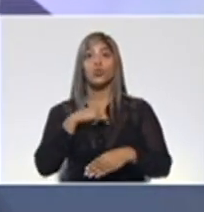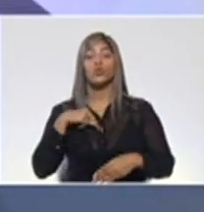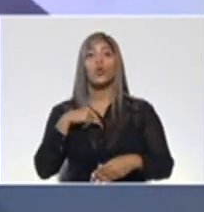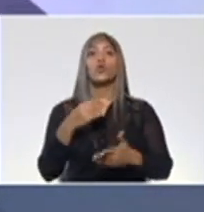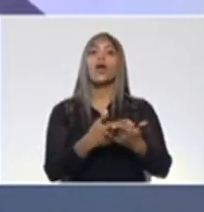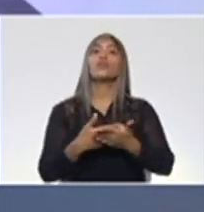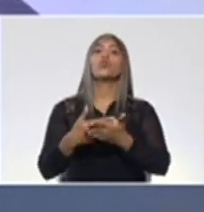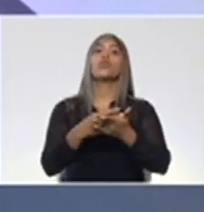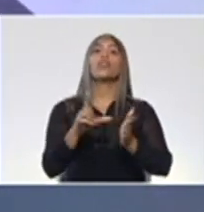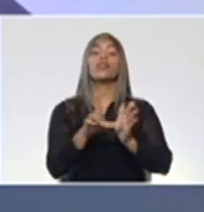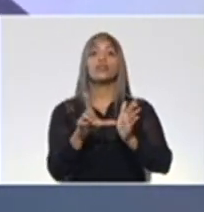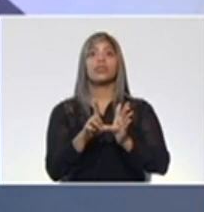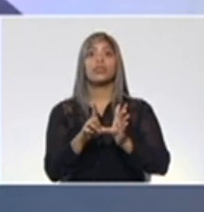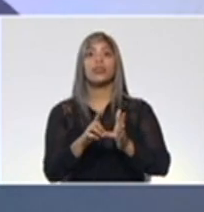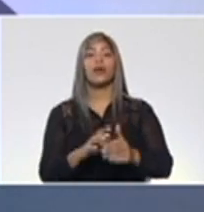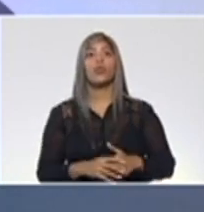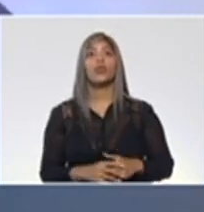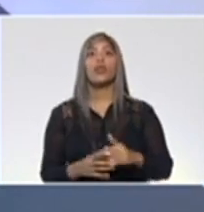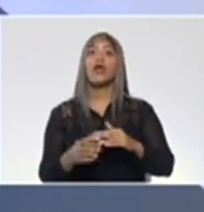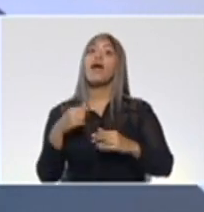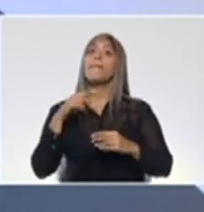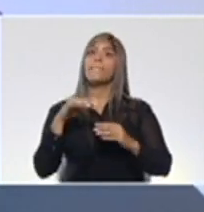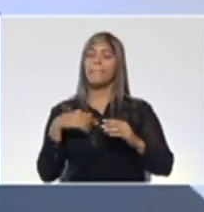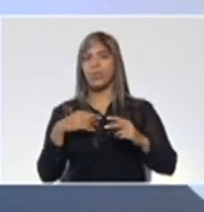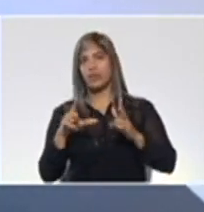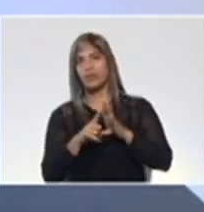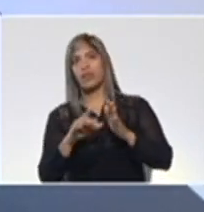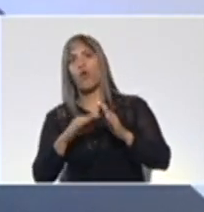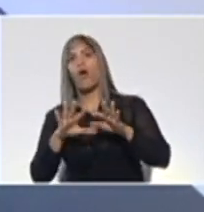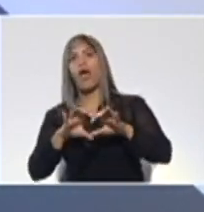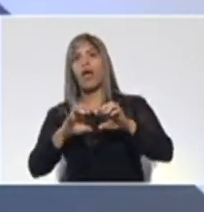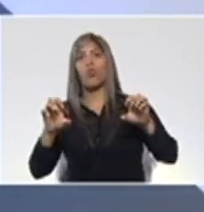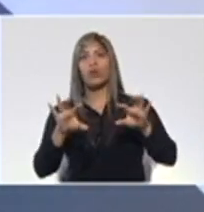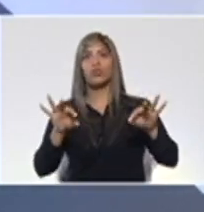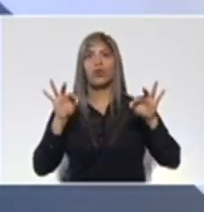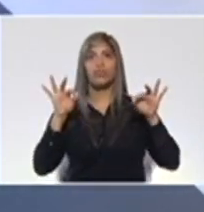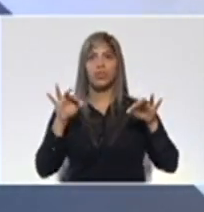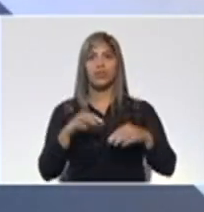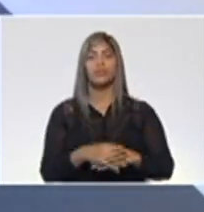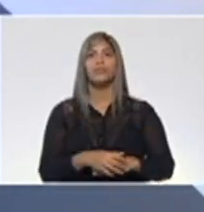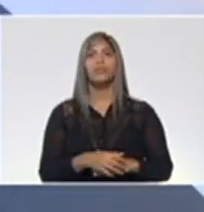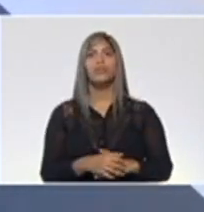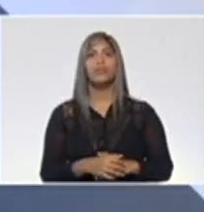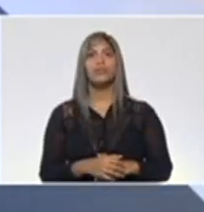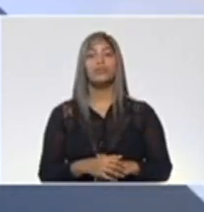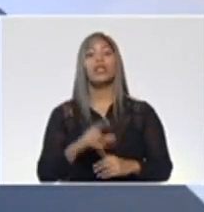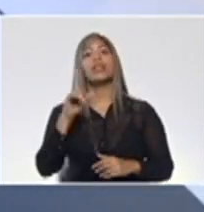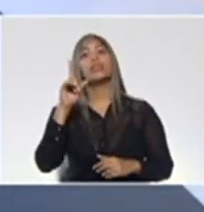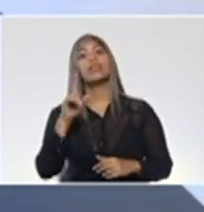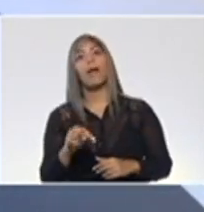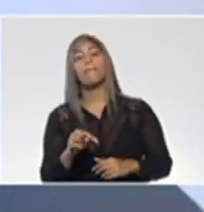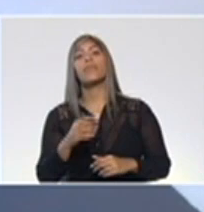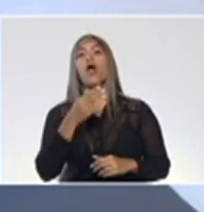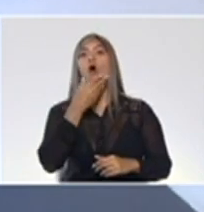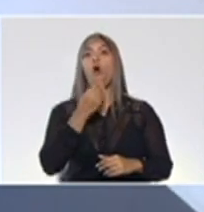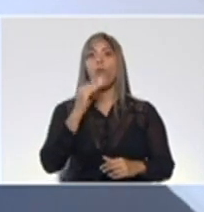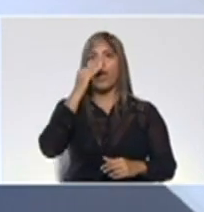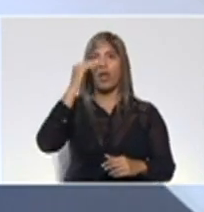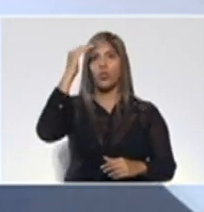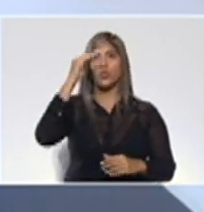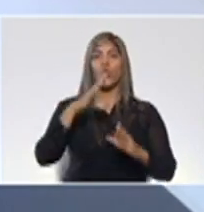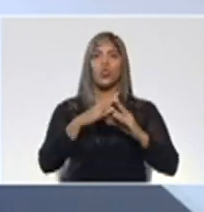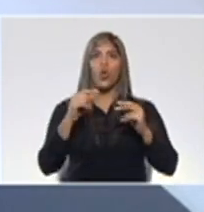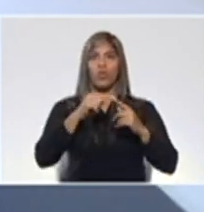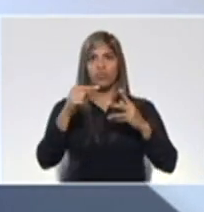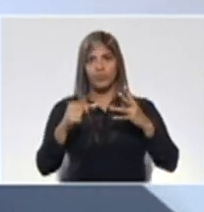estudiantes de educación media general, media técnica y la modalidad de educación para jóvenes y adultos en todas las áreas de